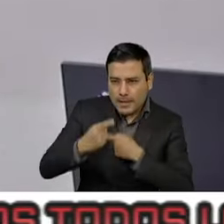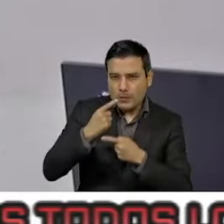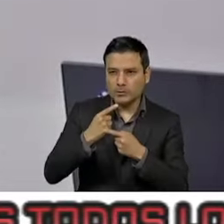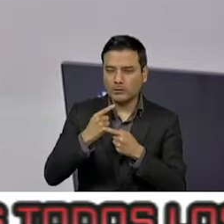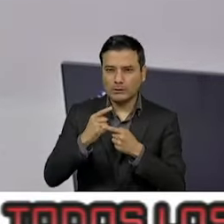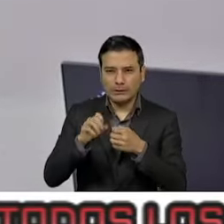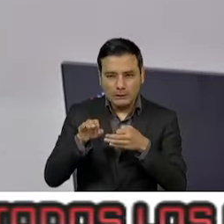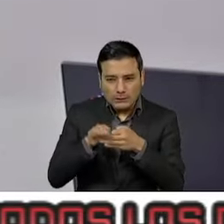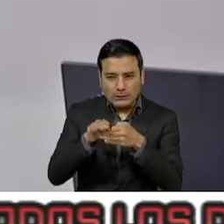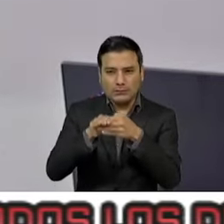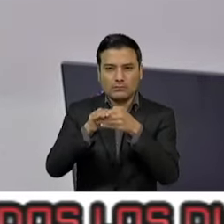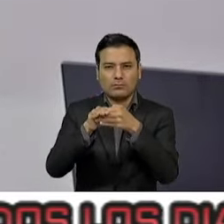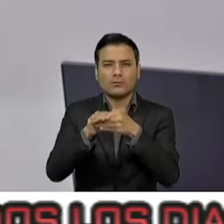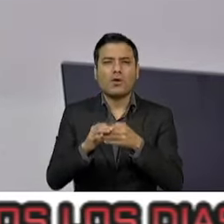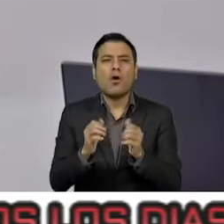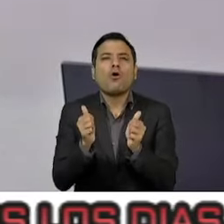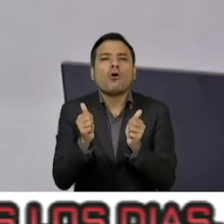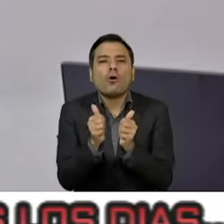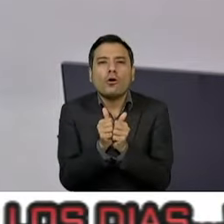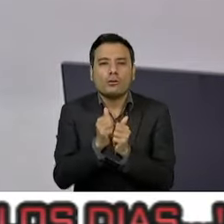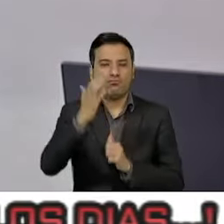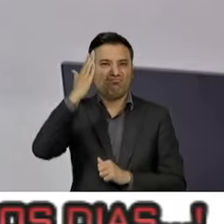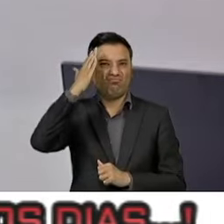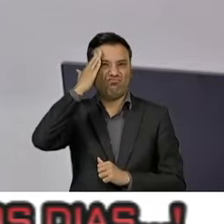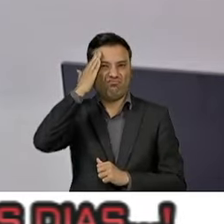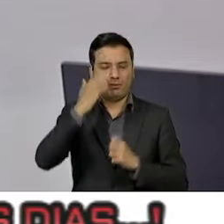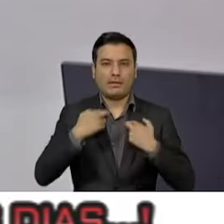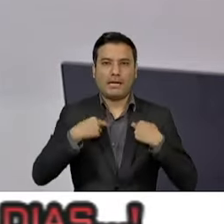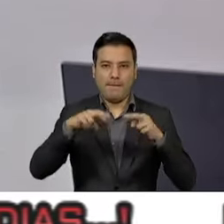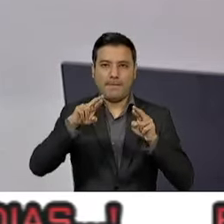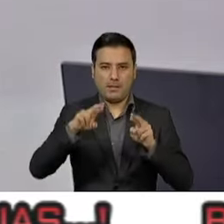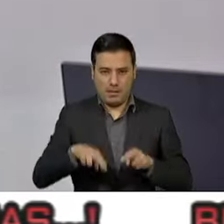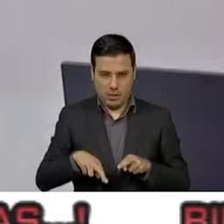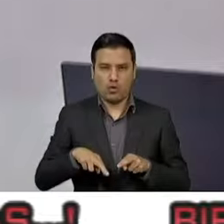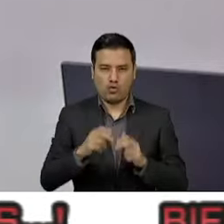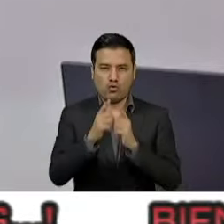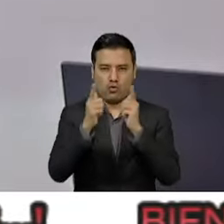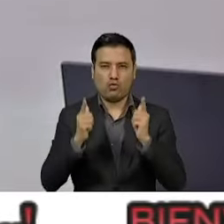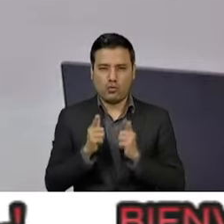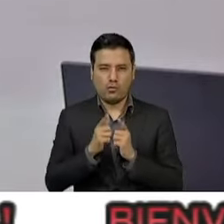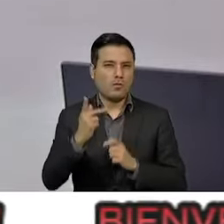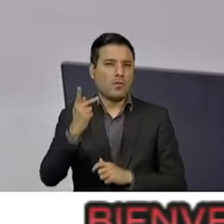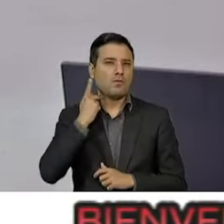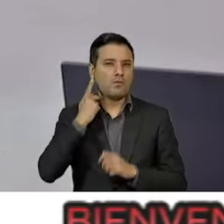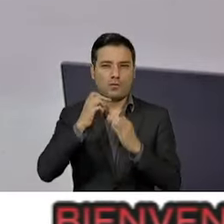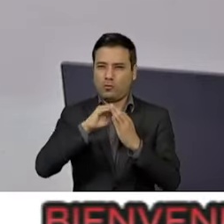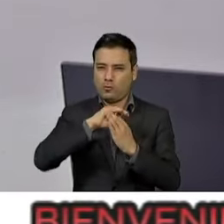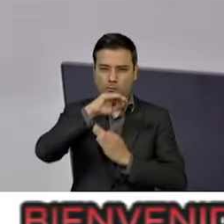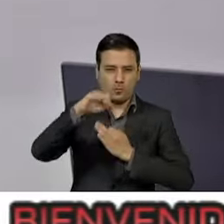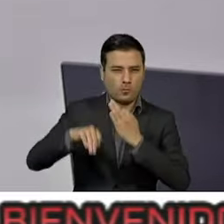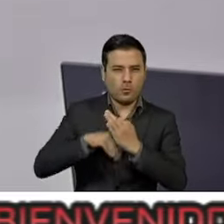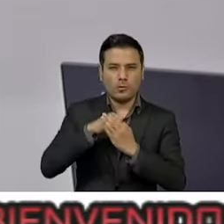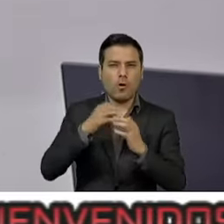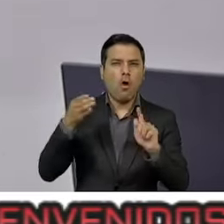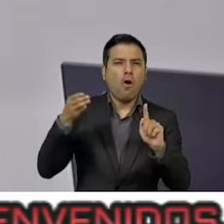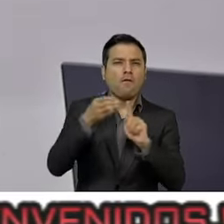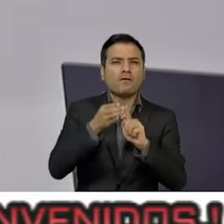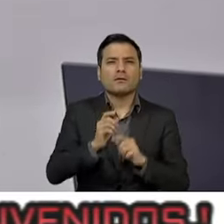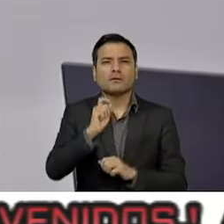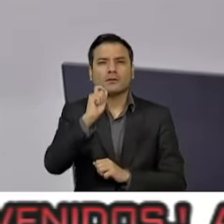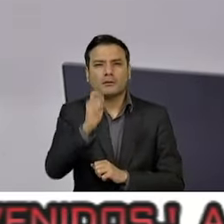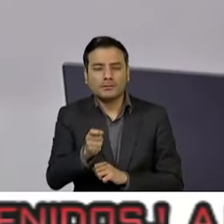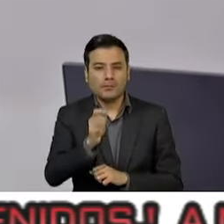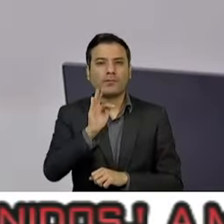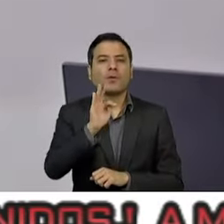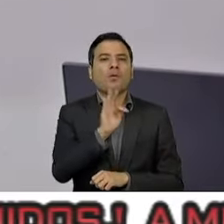respetuoso e imparcial con las dirigencias y representaciones de todos los partidos políticos con el fin de enriquecer los